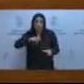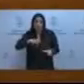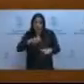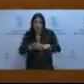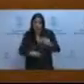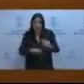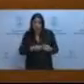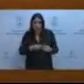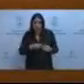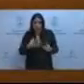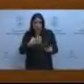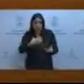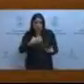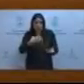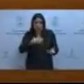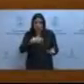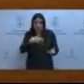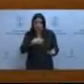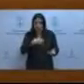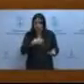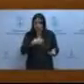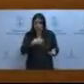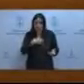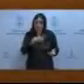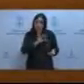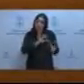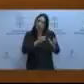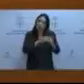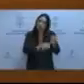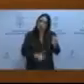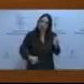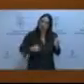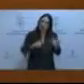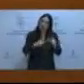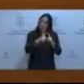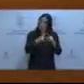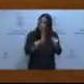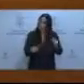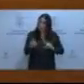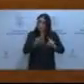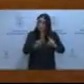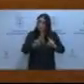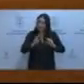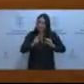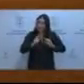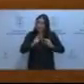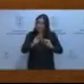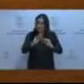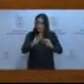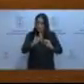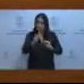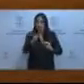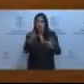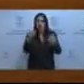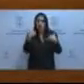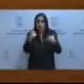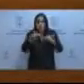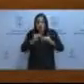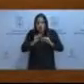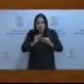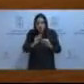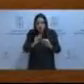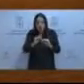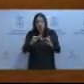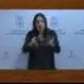podemos hacer. Señorías del Grupo Podemos, les recuerdo que Asturias tiene su propia problemática y sus propias competencias, por lo que sería